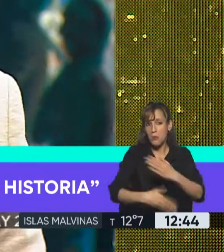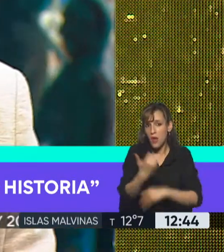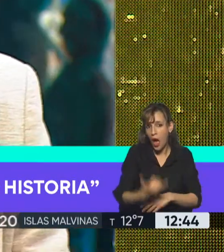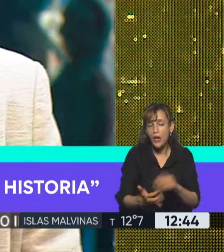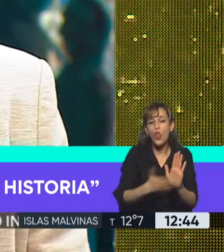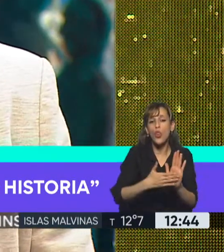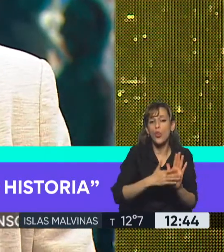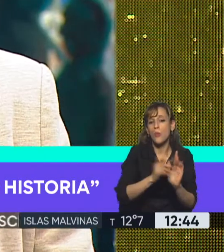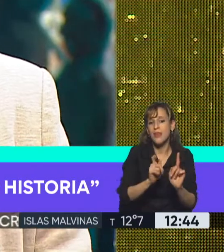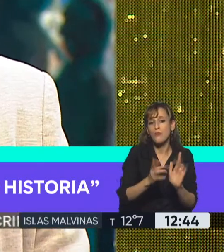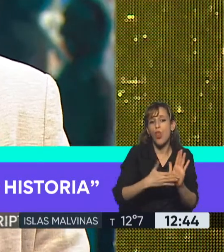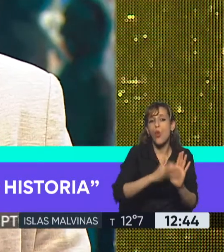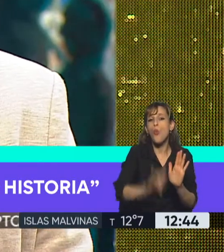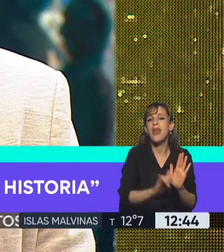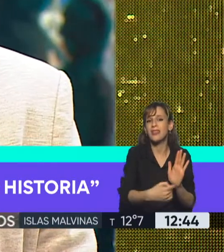En un trabajo profesional,